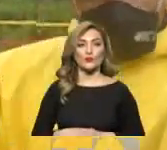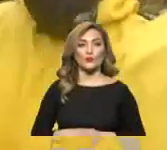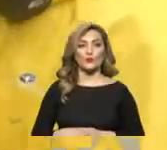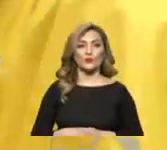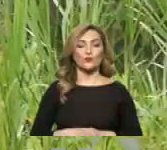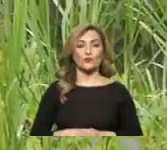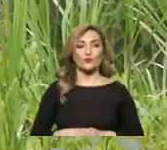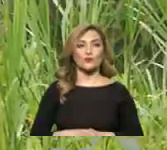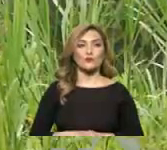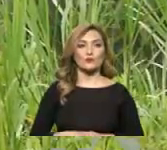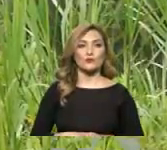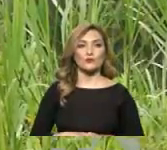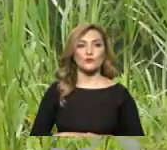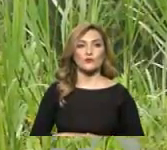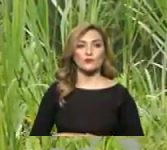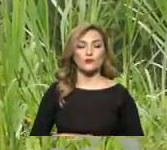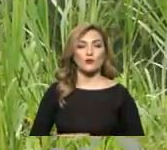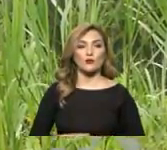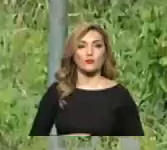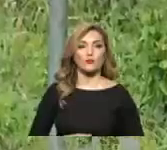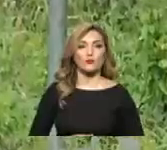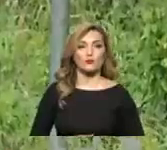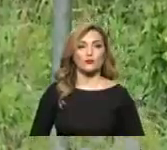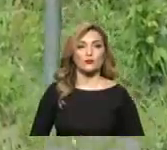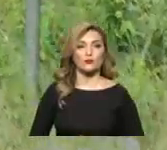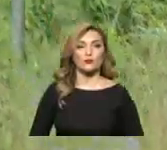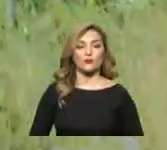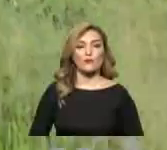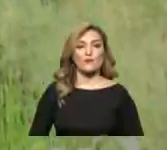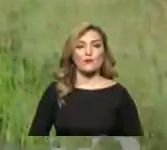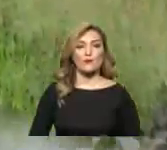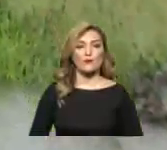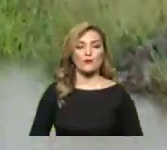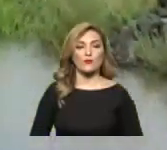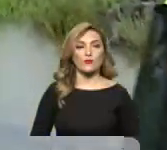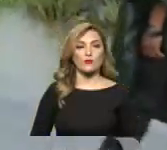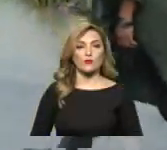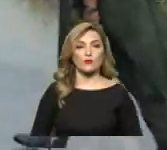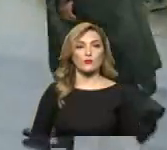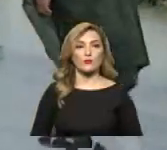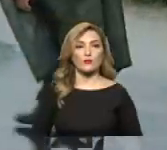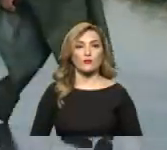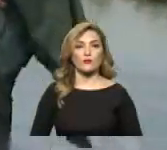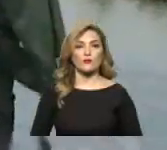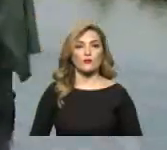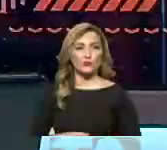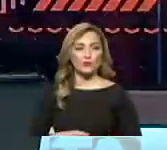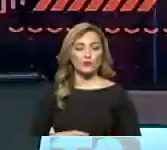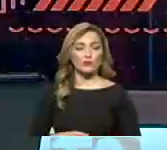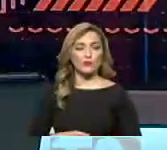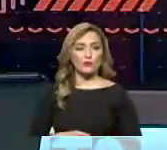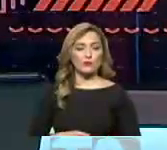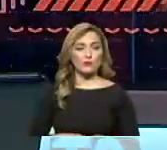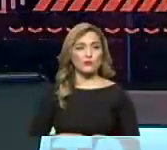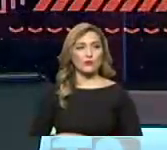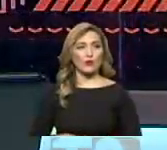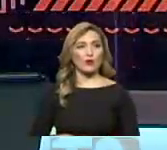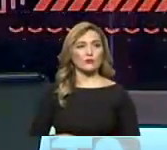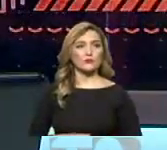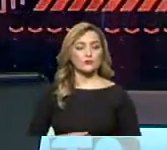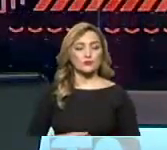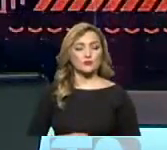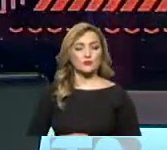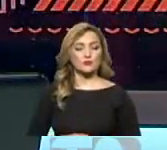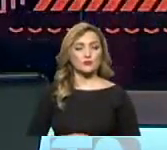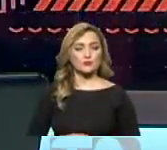Napo, con cámaras de Carlos Collaguazo y Ricardo Macas, Daniela Valencia, 24 horas.